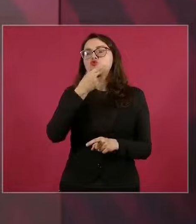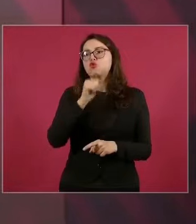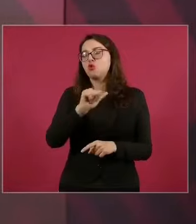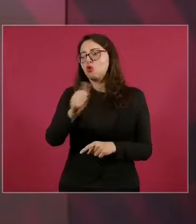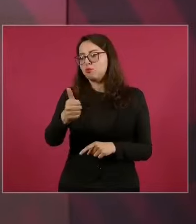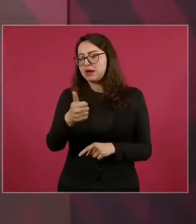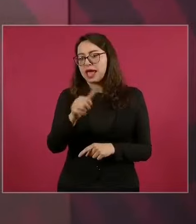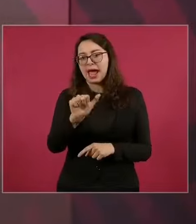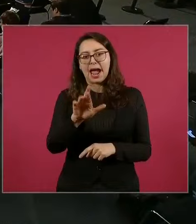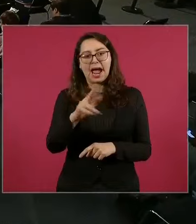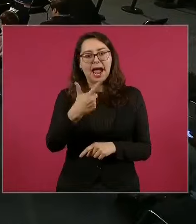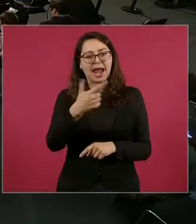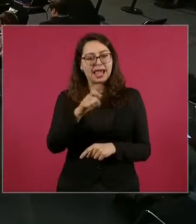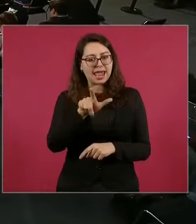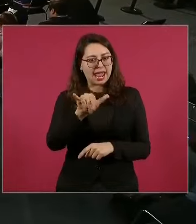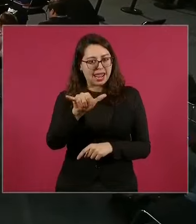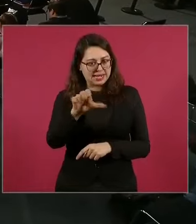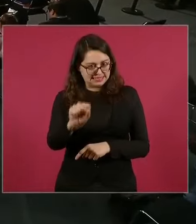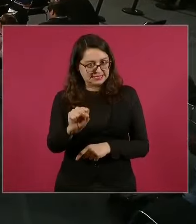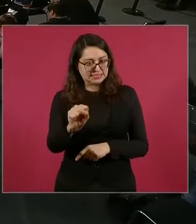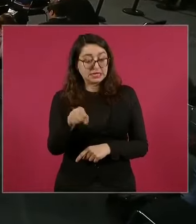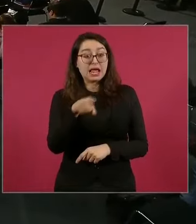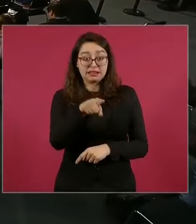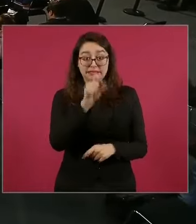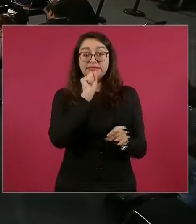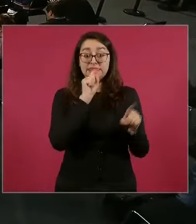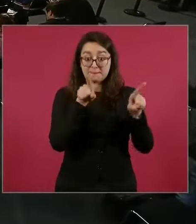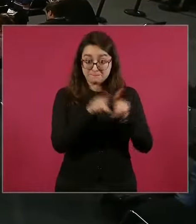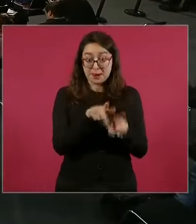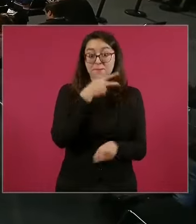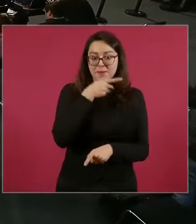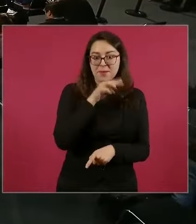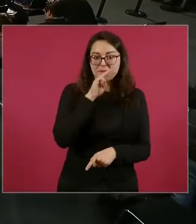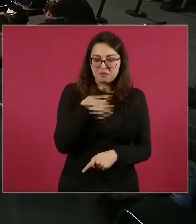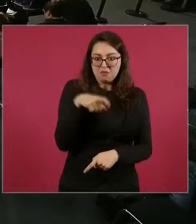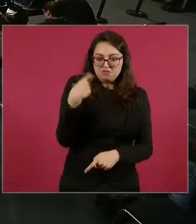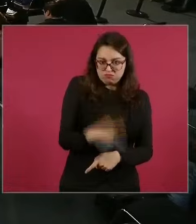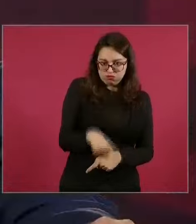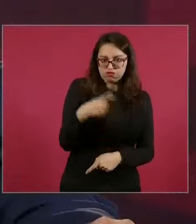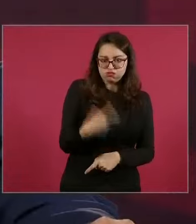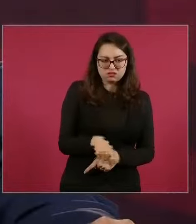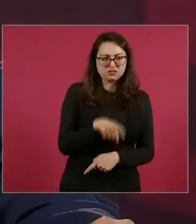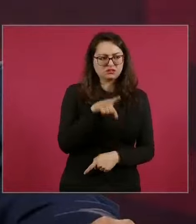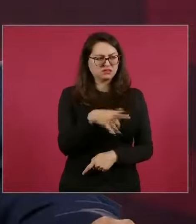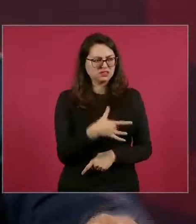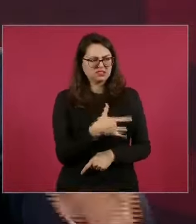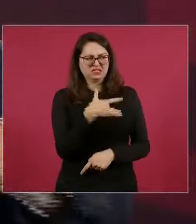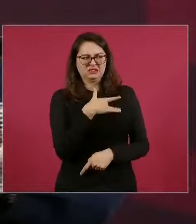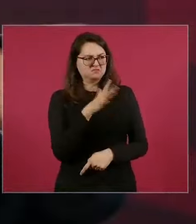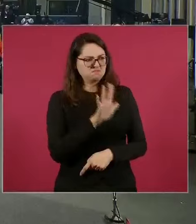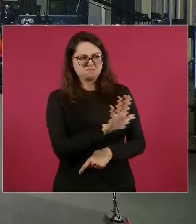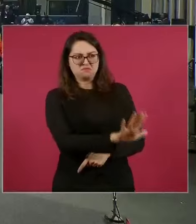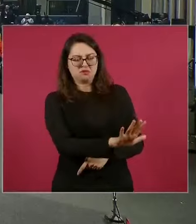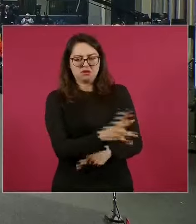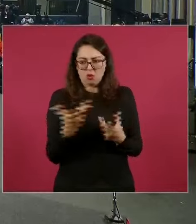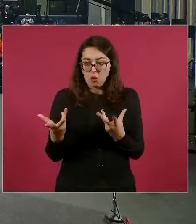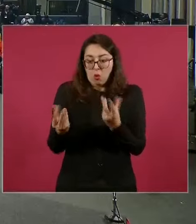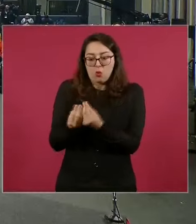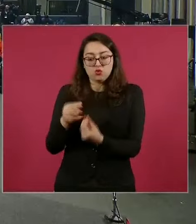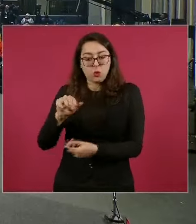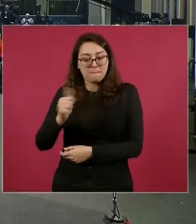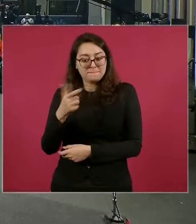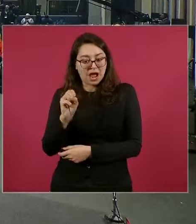Y interesante que todo esto surja de medios que están basados en los Estados Unidos, y es casi